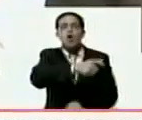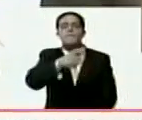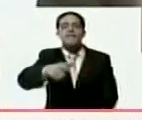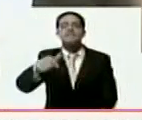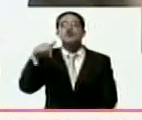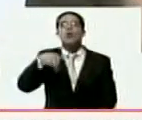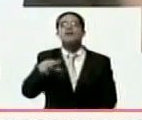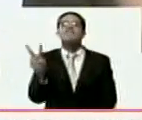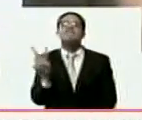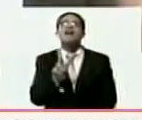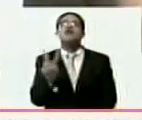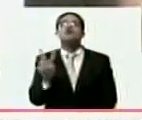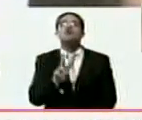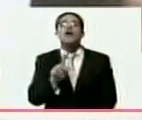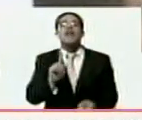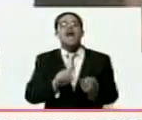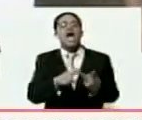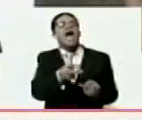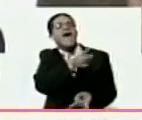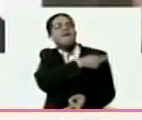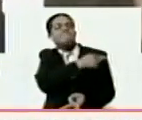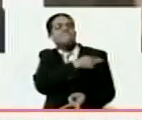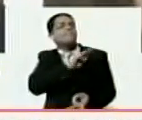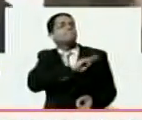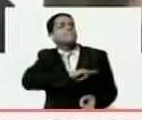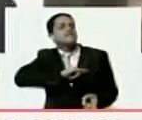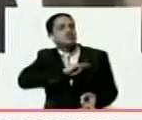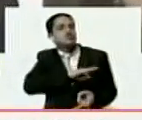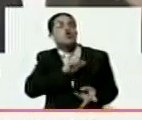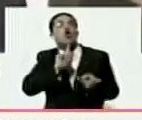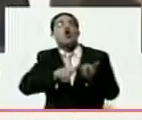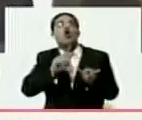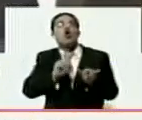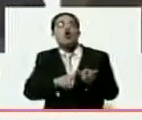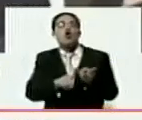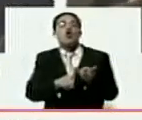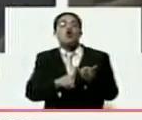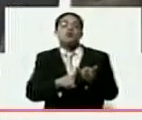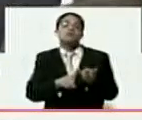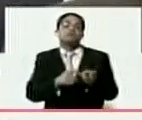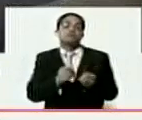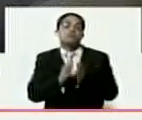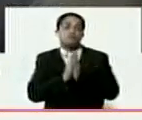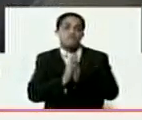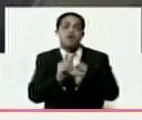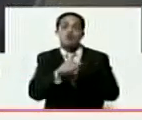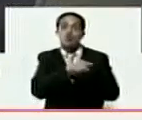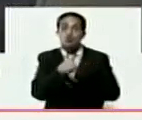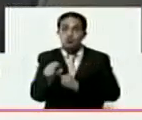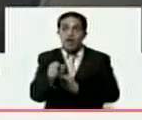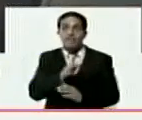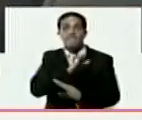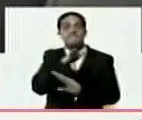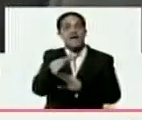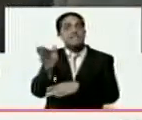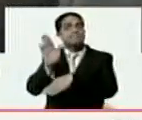diplomático, jefes de misión y de los organismos internacionales, transmitan a sus cancillerías.